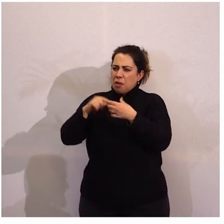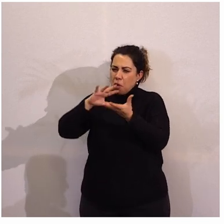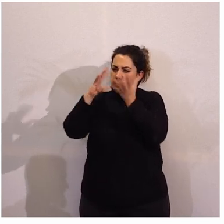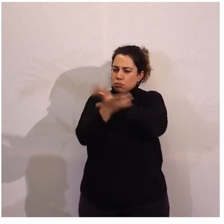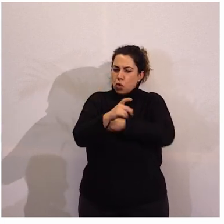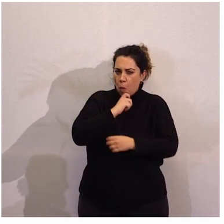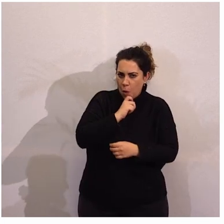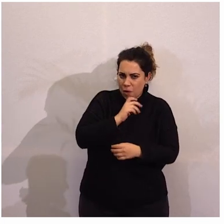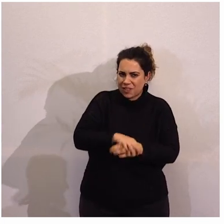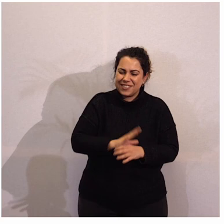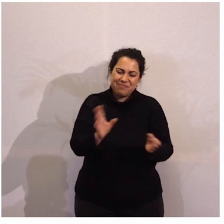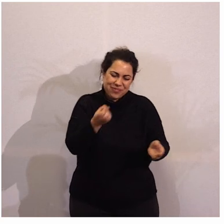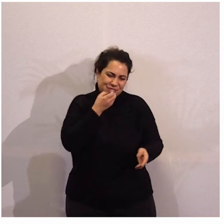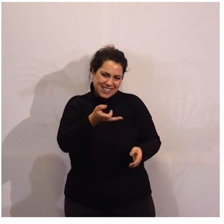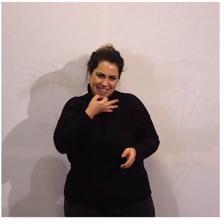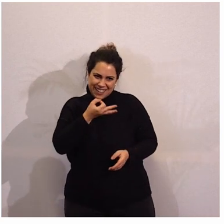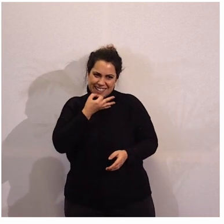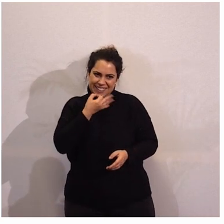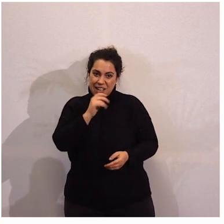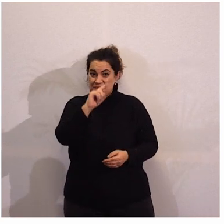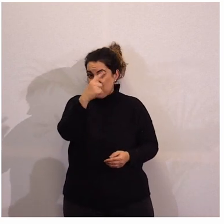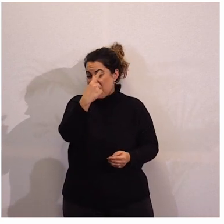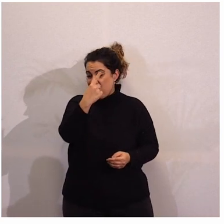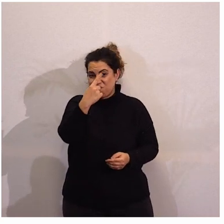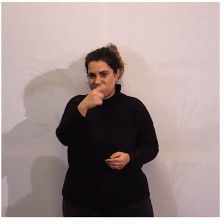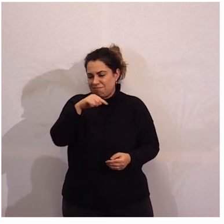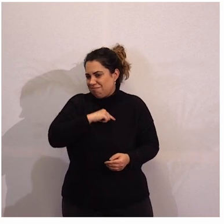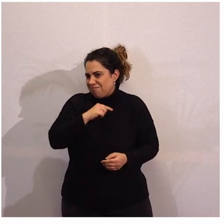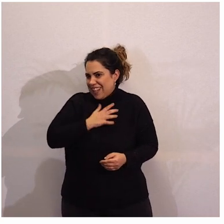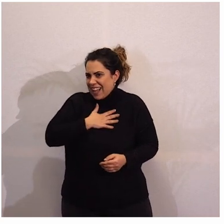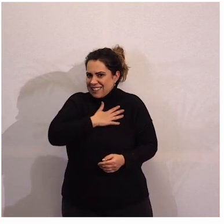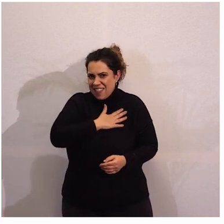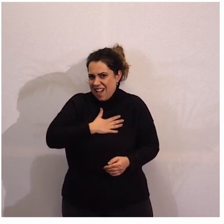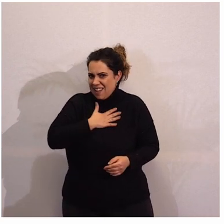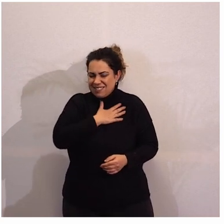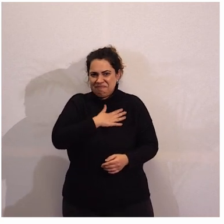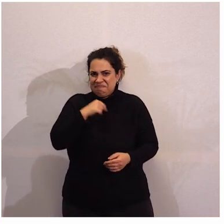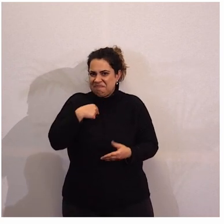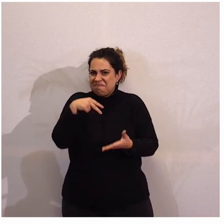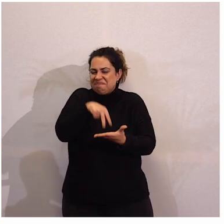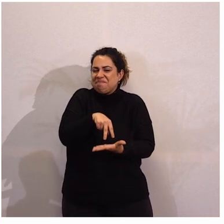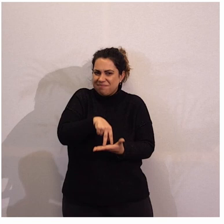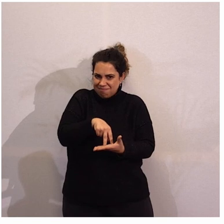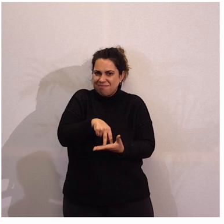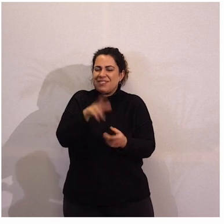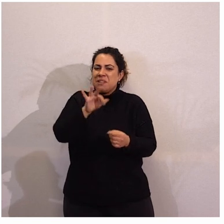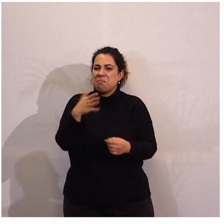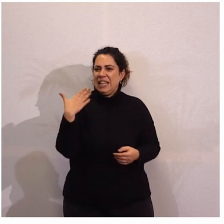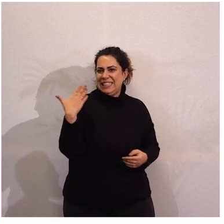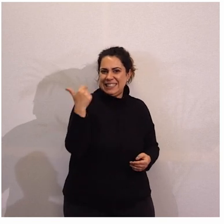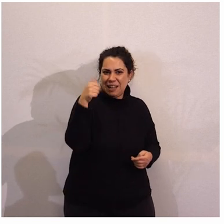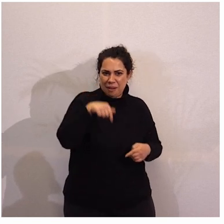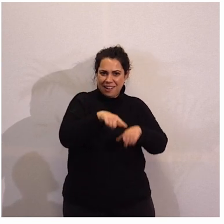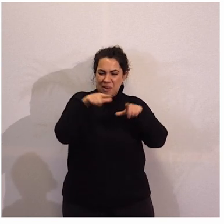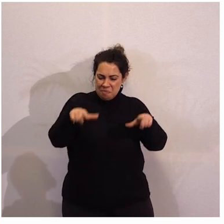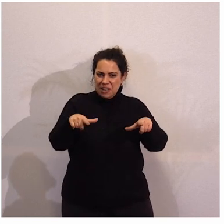Bueno, buenas tardes y lo primero, que estoy encantada de estar aquí y que me hayáis invitado, ¿no?, a la